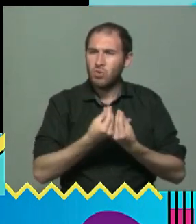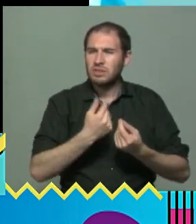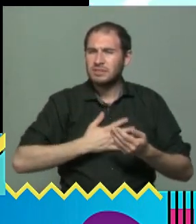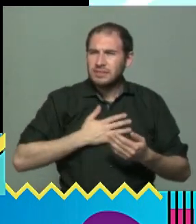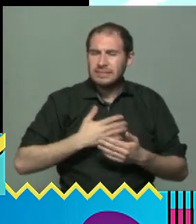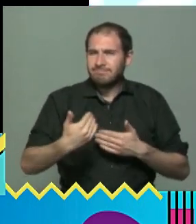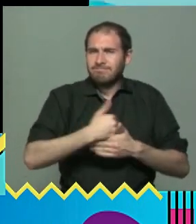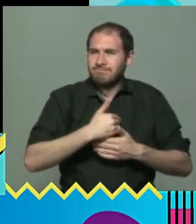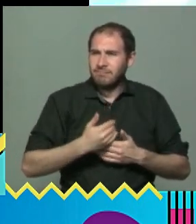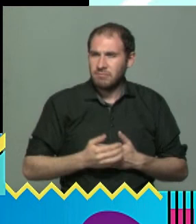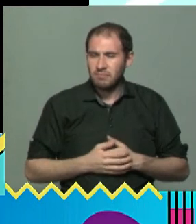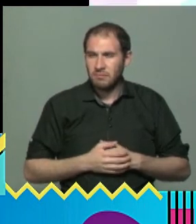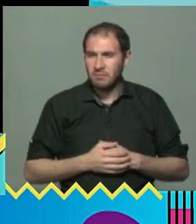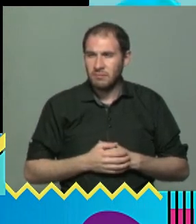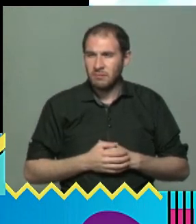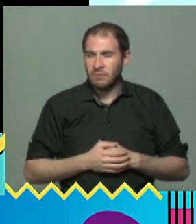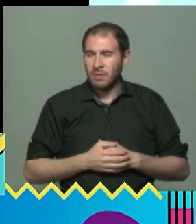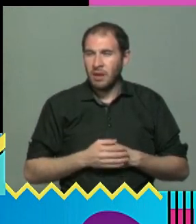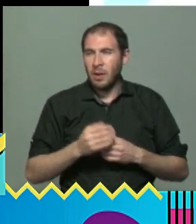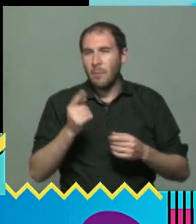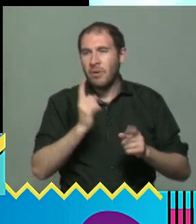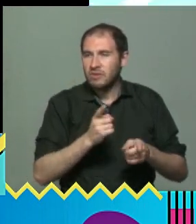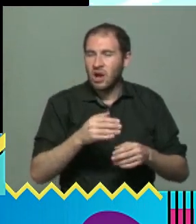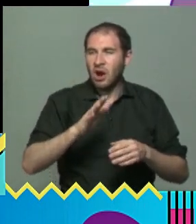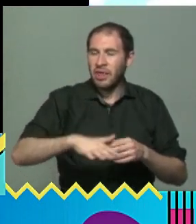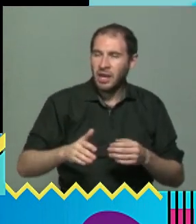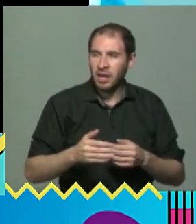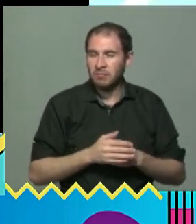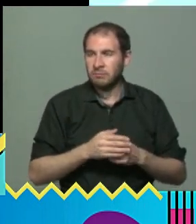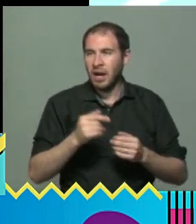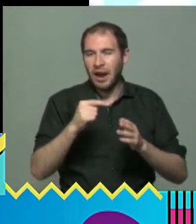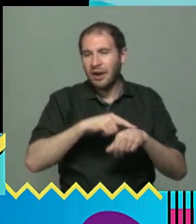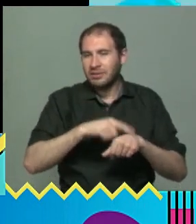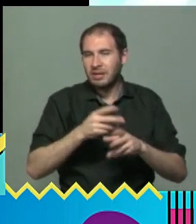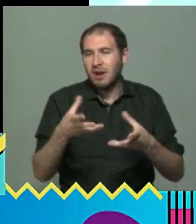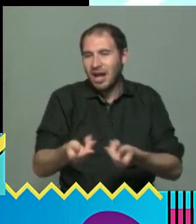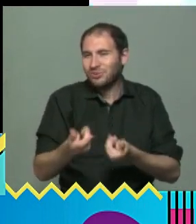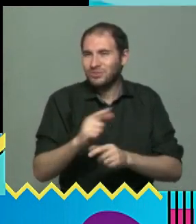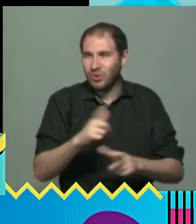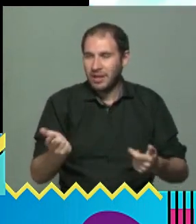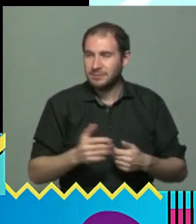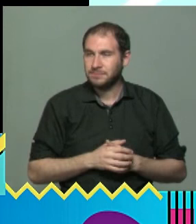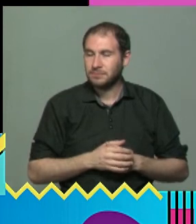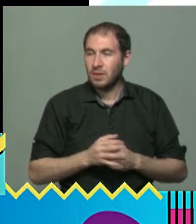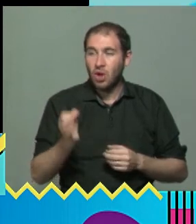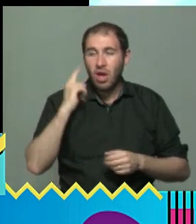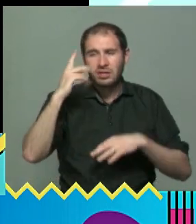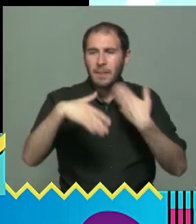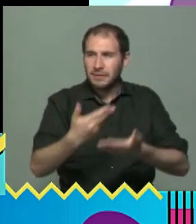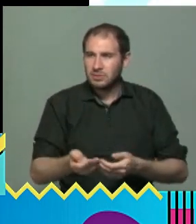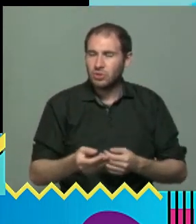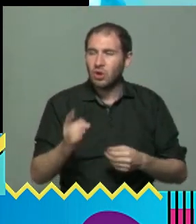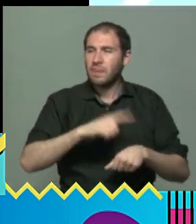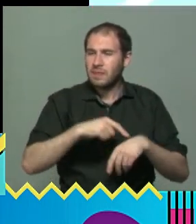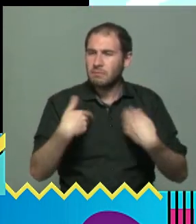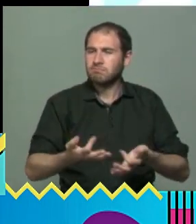por esta, digamos, por el adolescente, por el niño, no tienen mucho tiempo para contenerlo, tampoco para capacitarse ni darles el